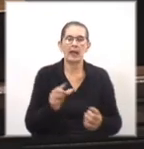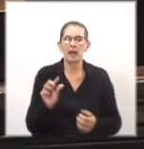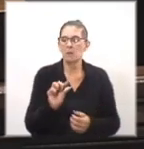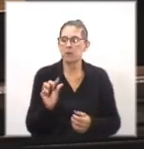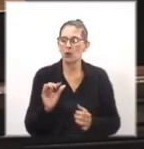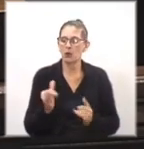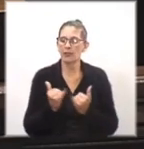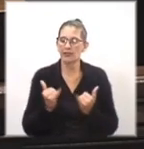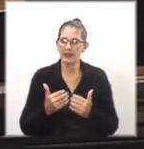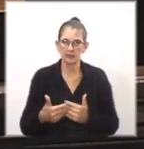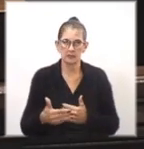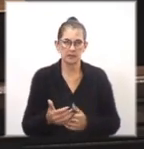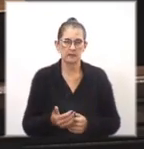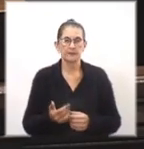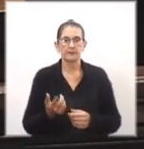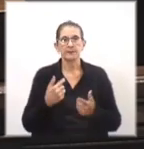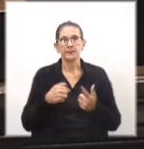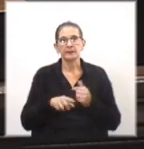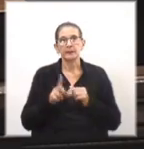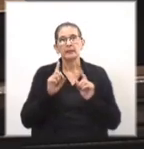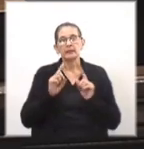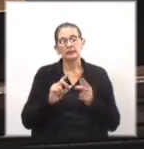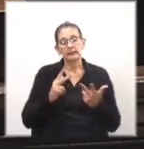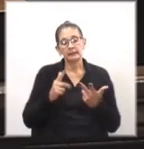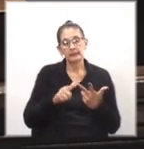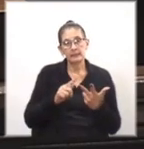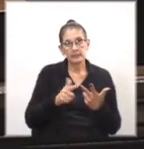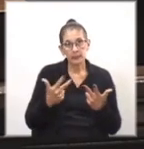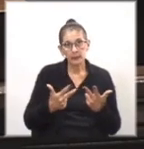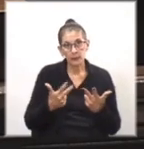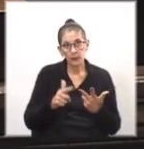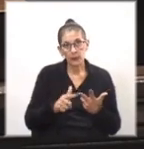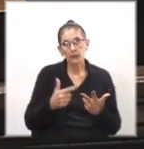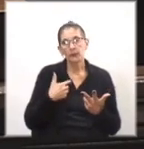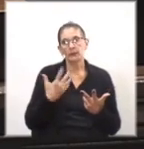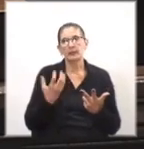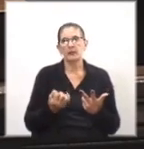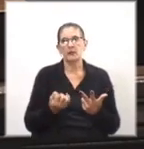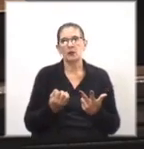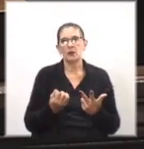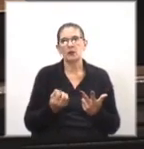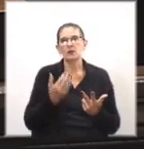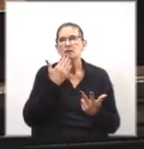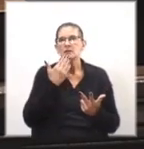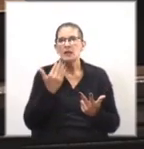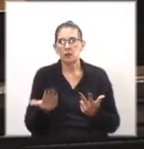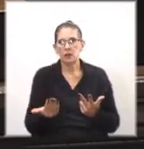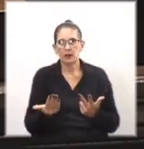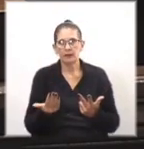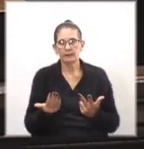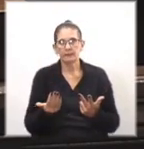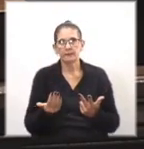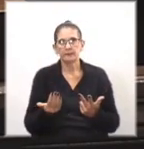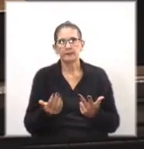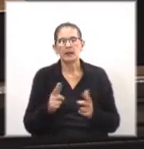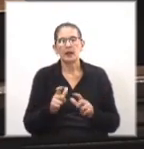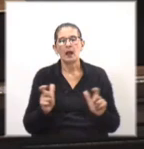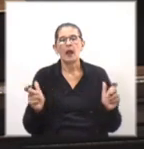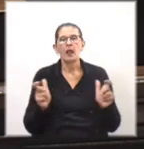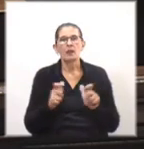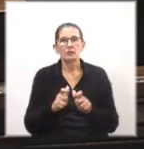días. En tercer lugar, quiero saludar a la